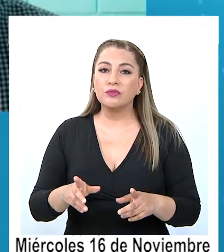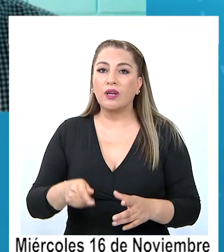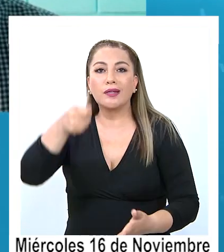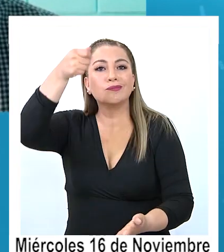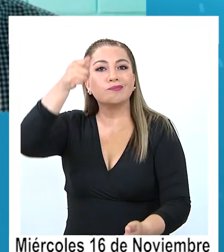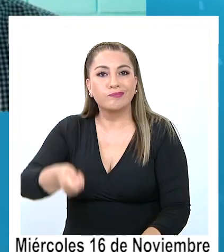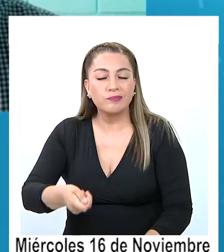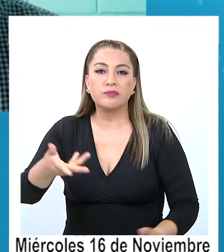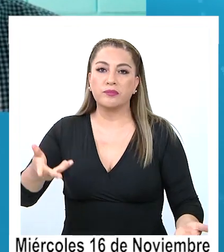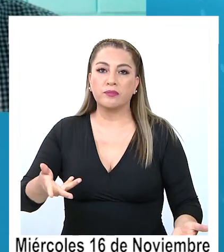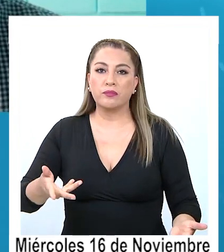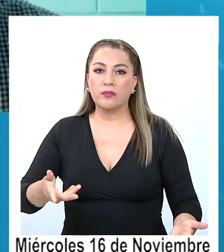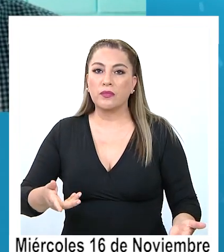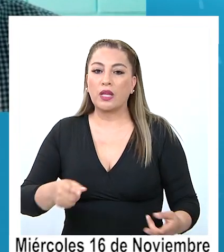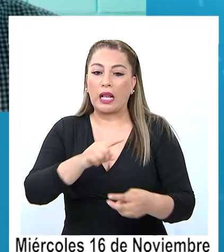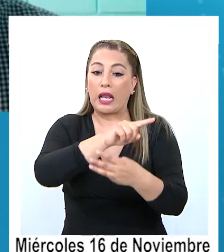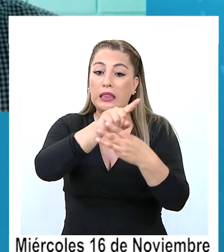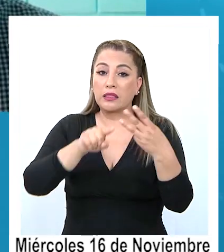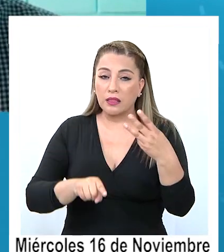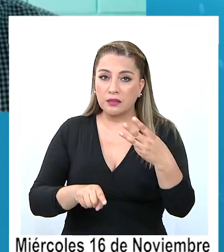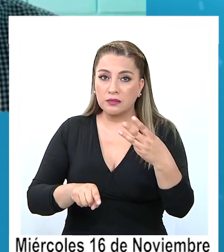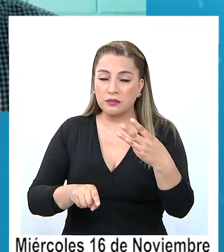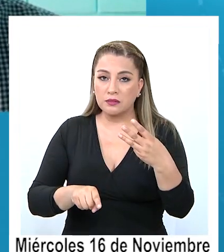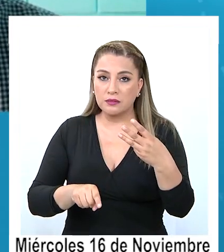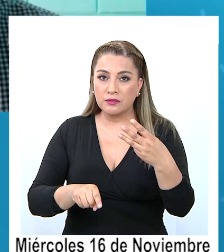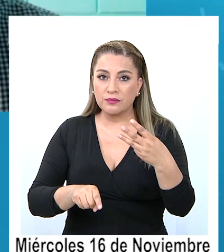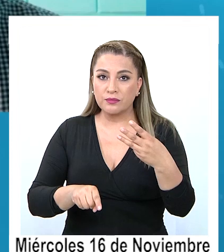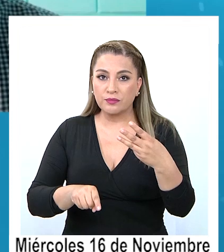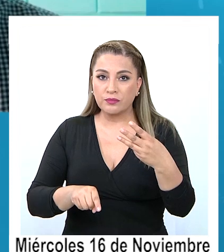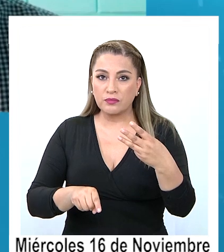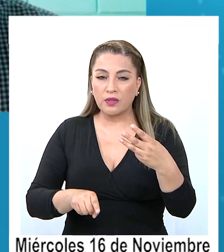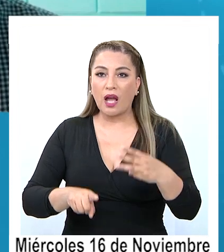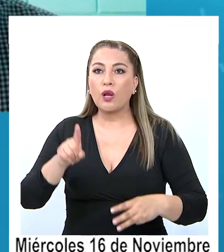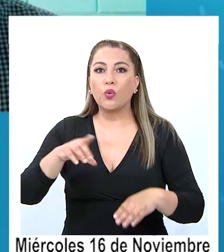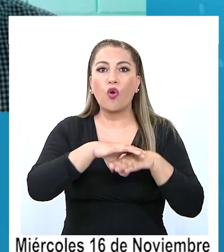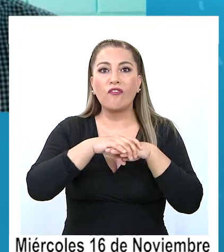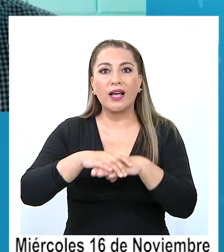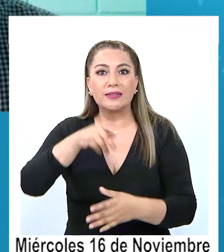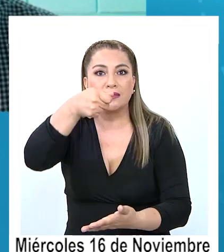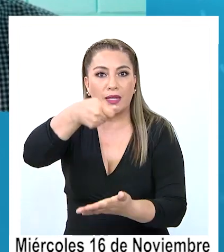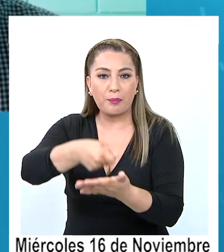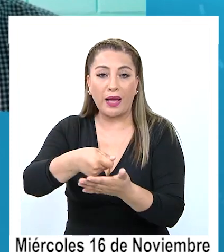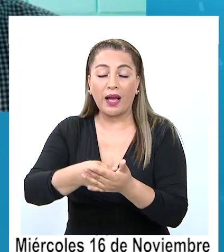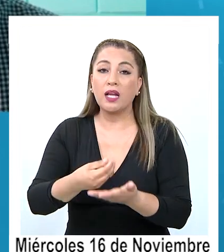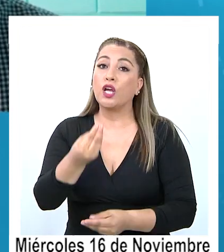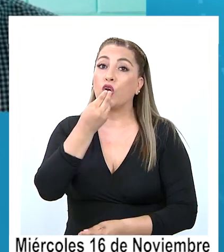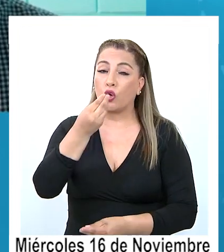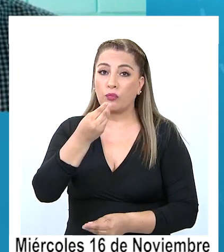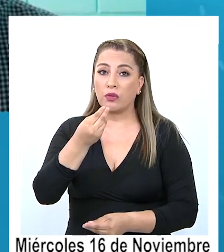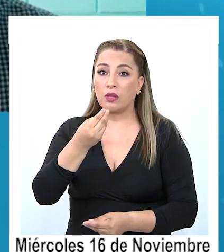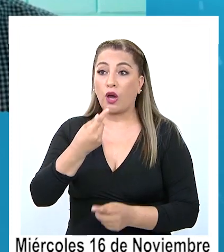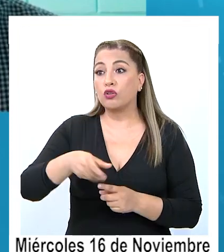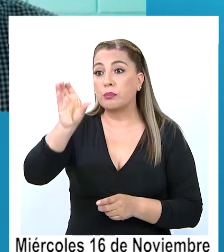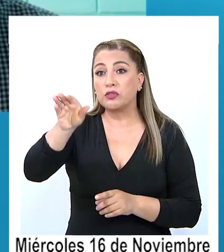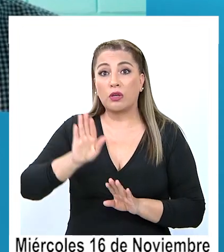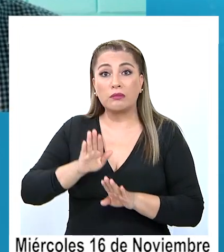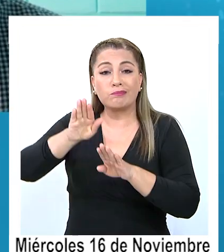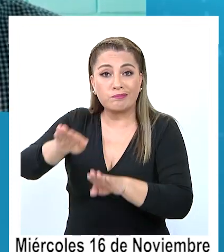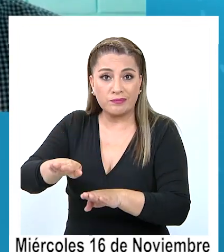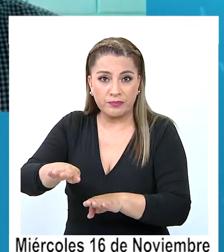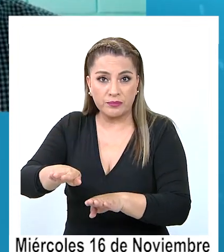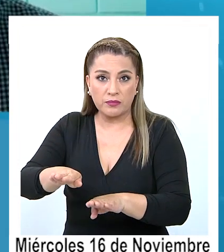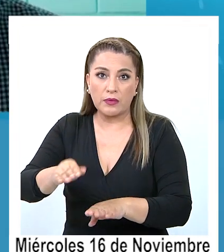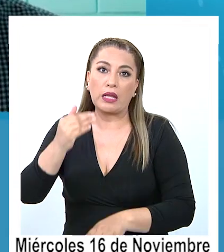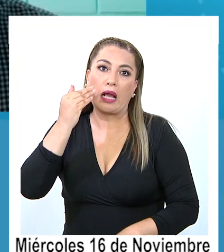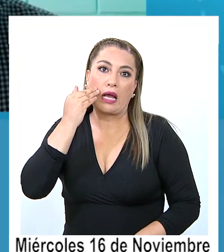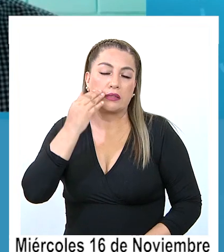una sentencia, cualquiera de esas tres hipótesis, ¿cierto?, donde se le haya obligado a pagar alimentos a favor de otra persona, que